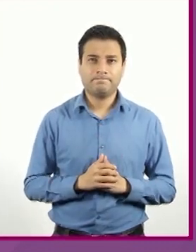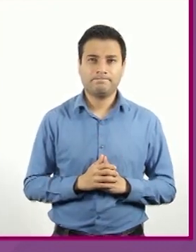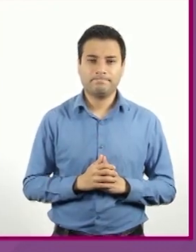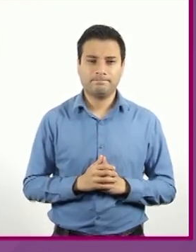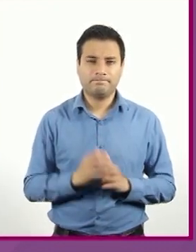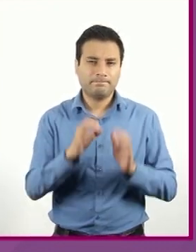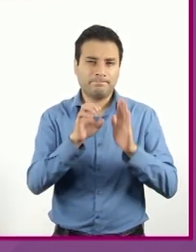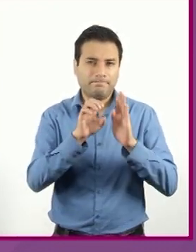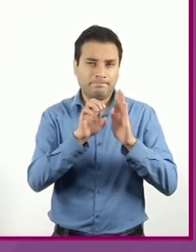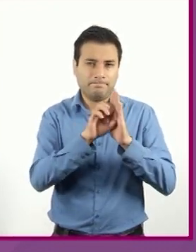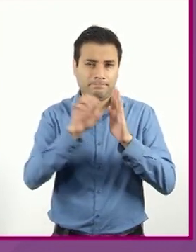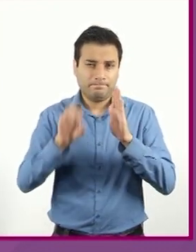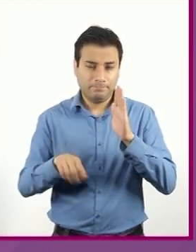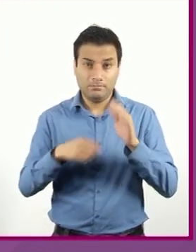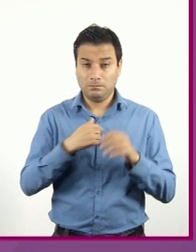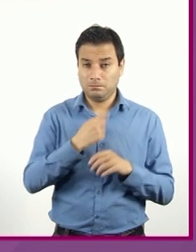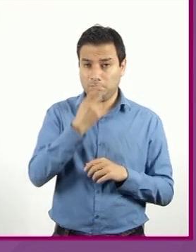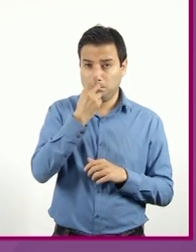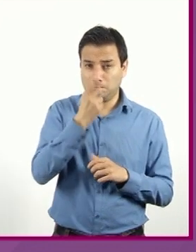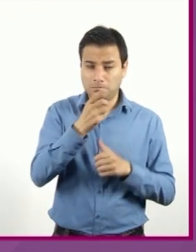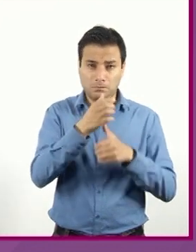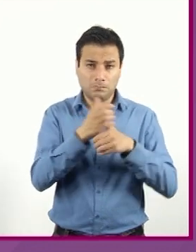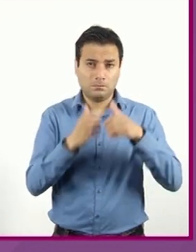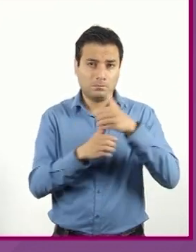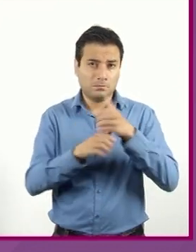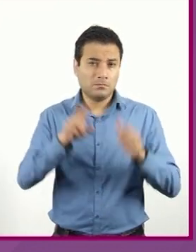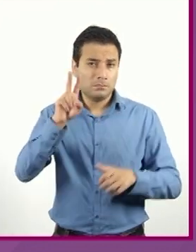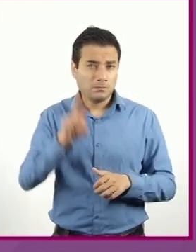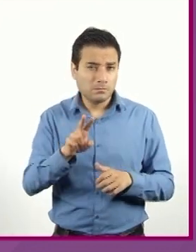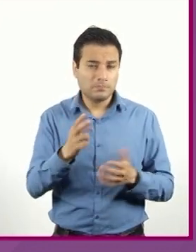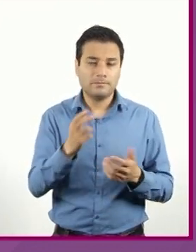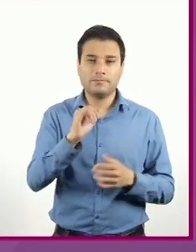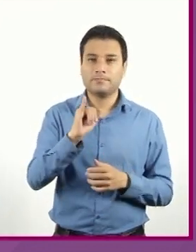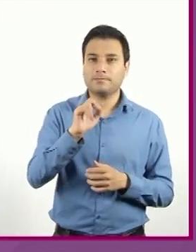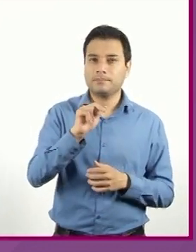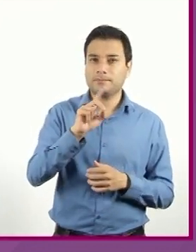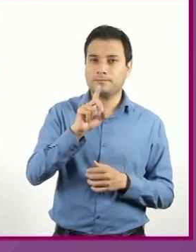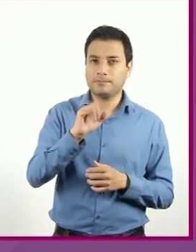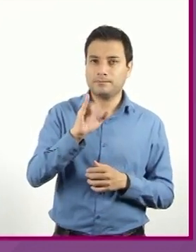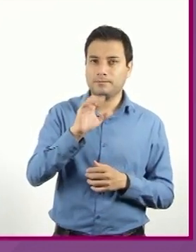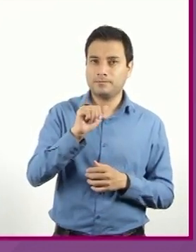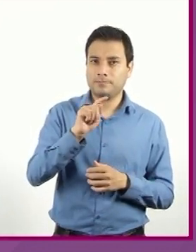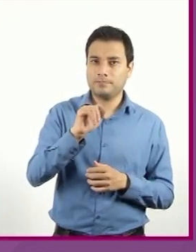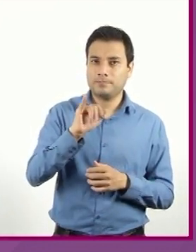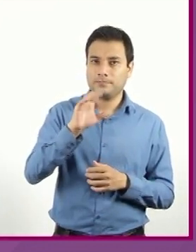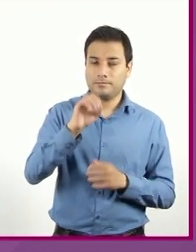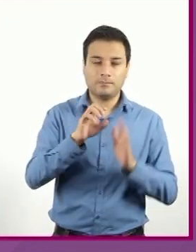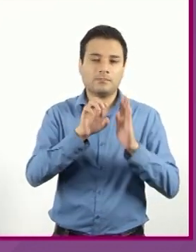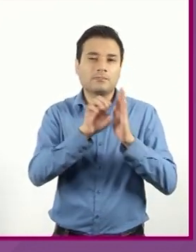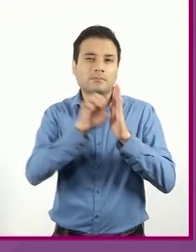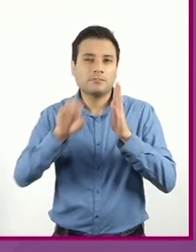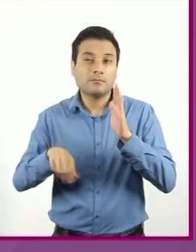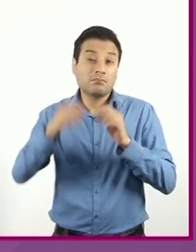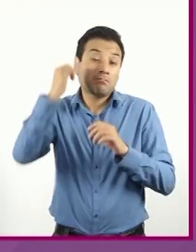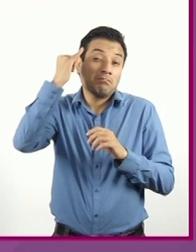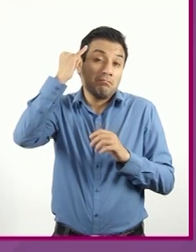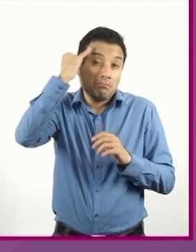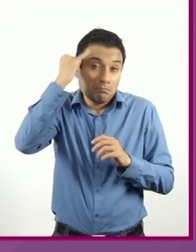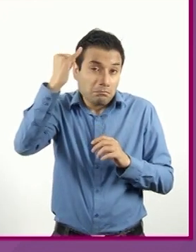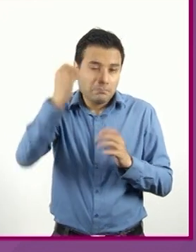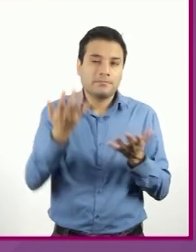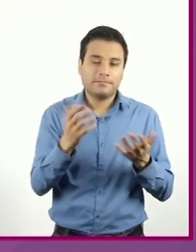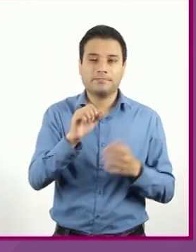reales, pertenecen al modo indicativo. Cuando son hipotéticos, pertenecen al modo